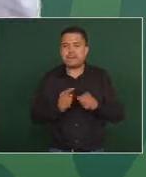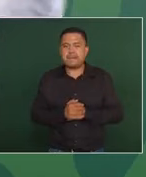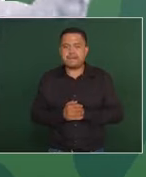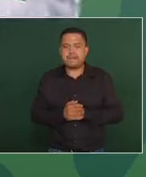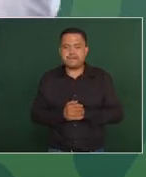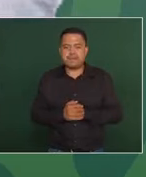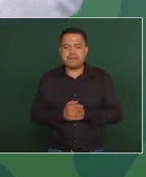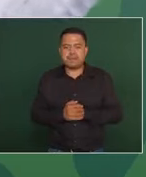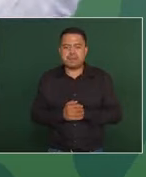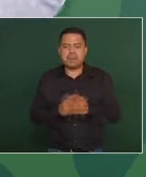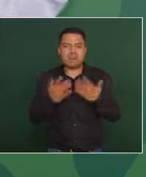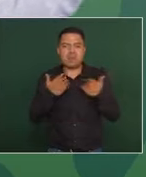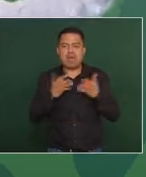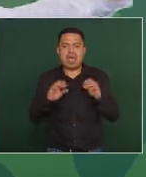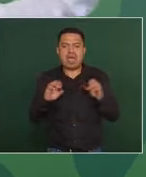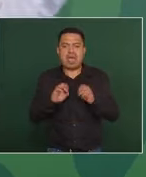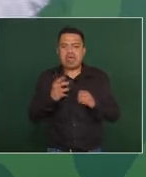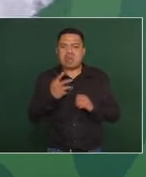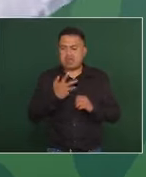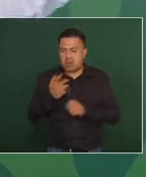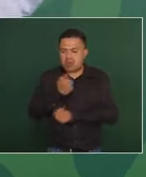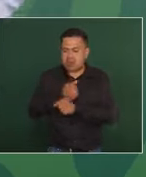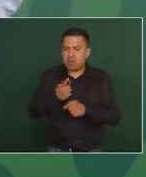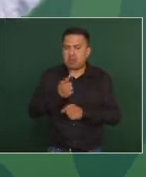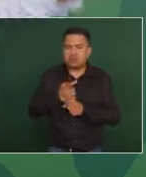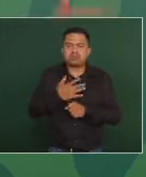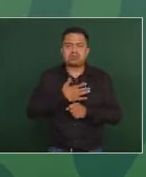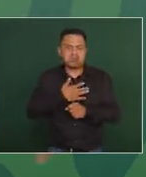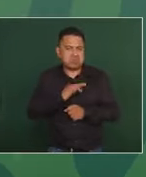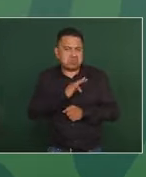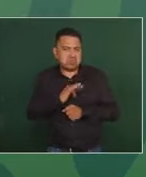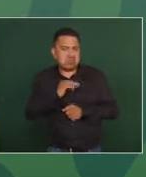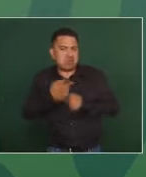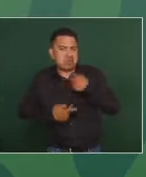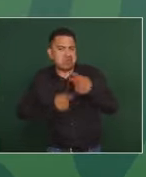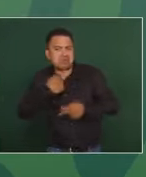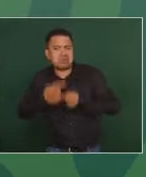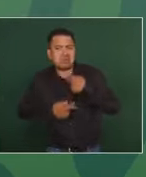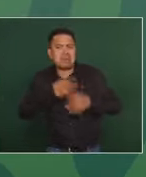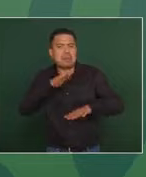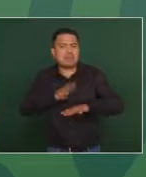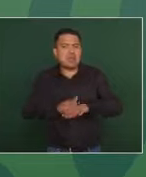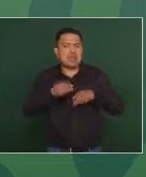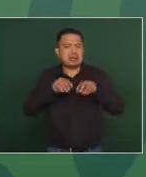No teníamos posibilidad de hablar, de replicar.